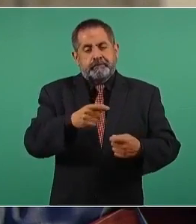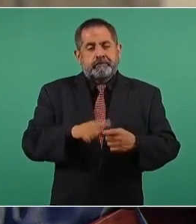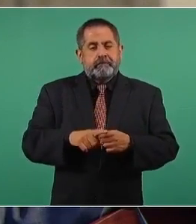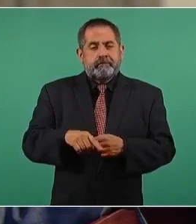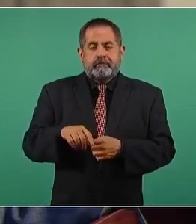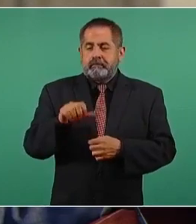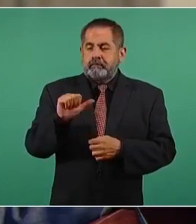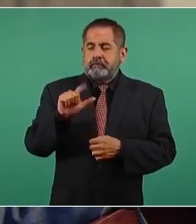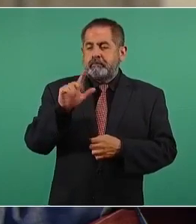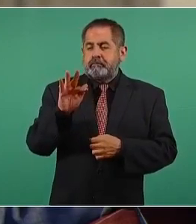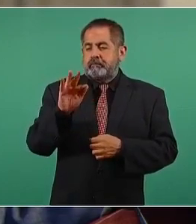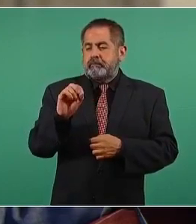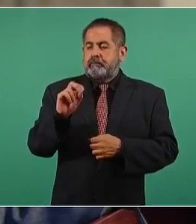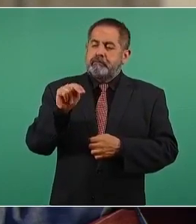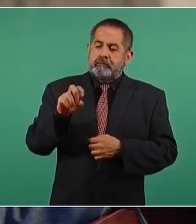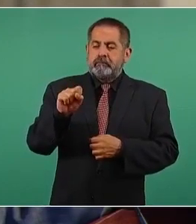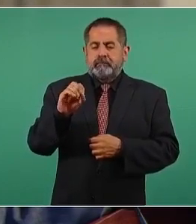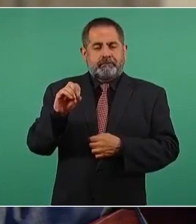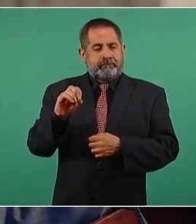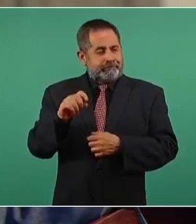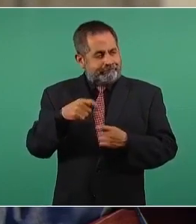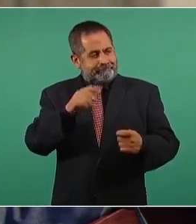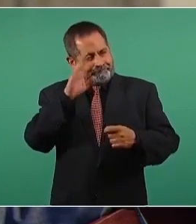a Alfonso.